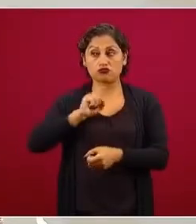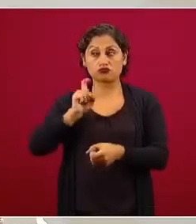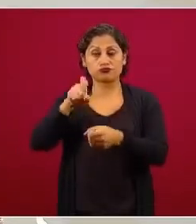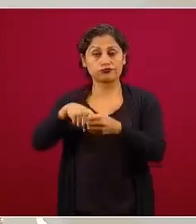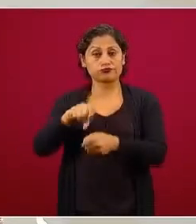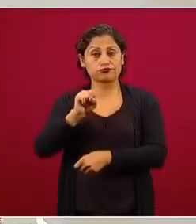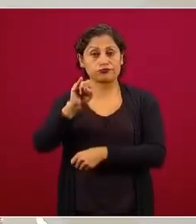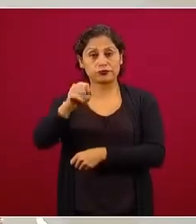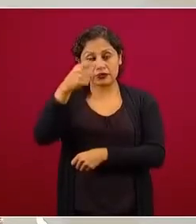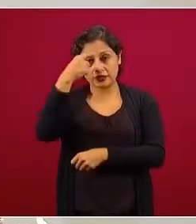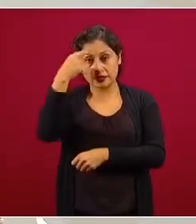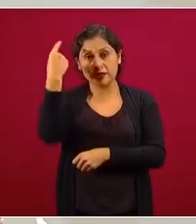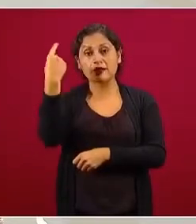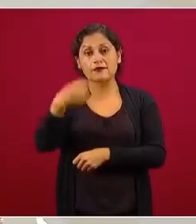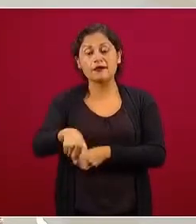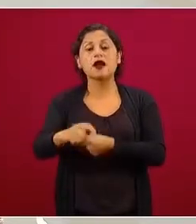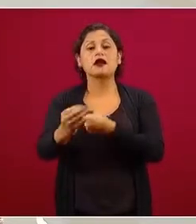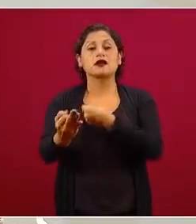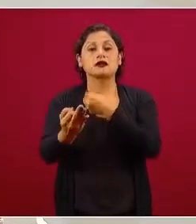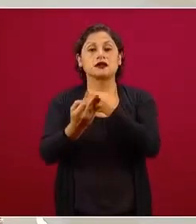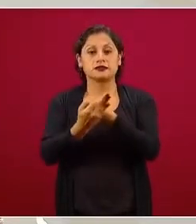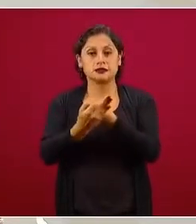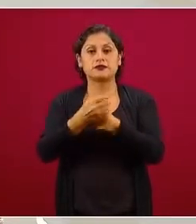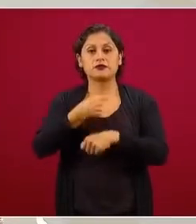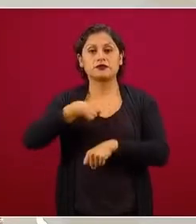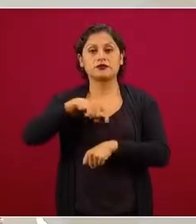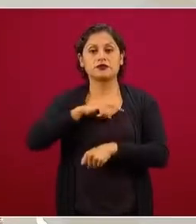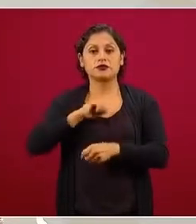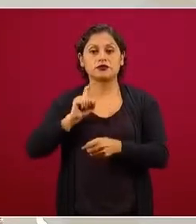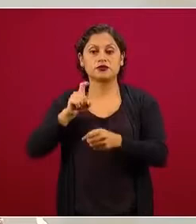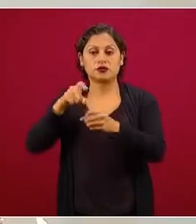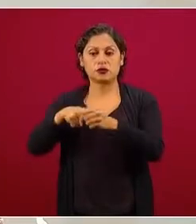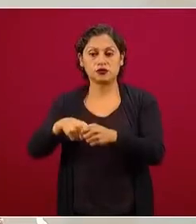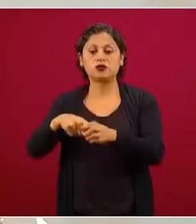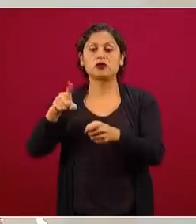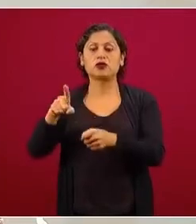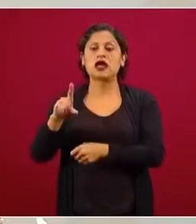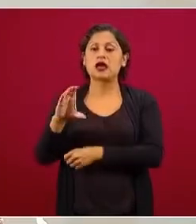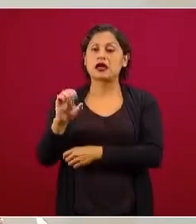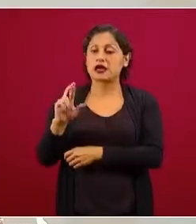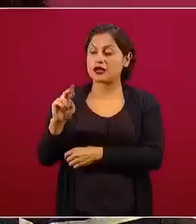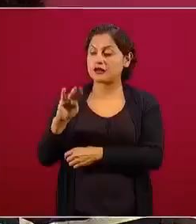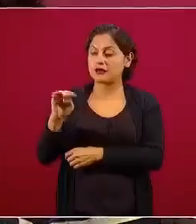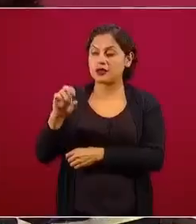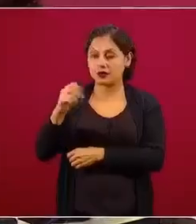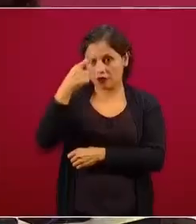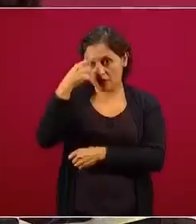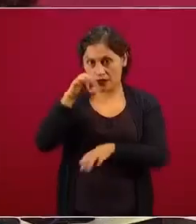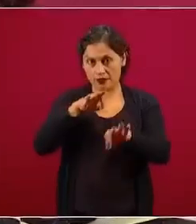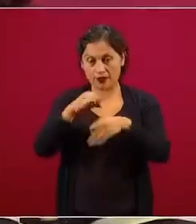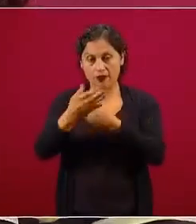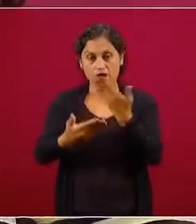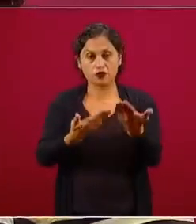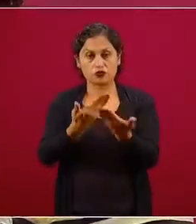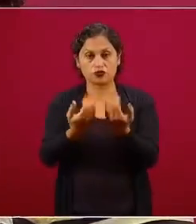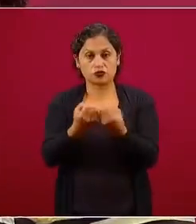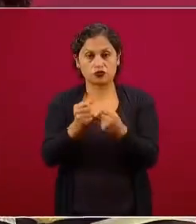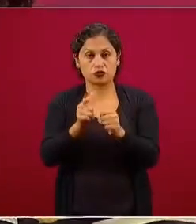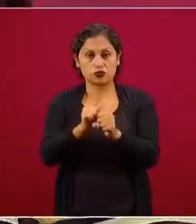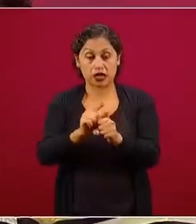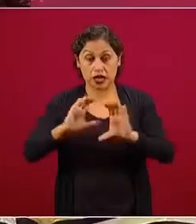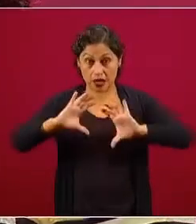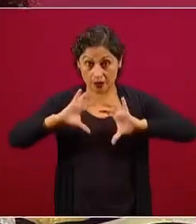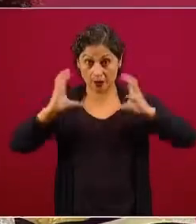la aceptación de nuestra membresía al Comité Latinoamericano y Caribeño de Trabajo Social. A nivel mundial, trabajo